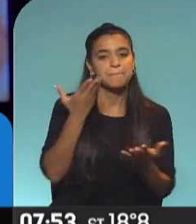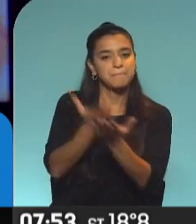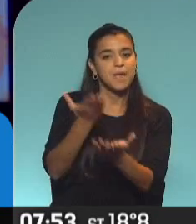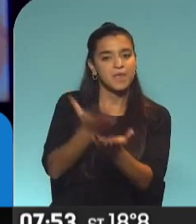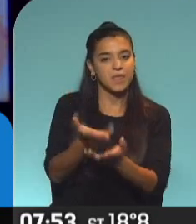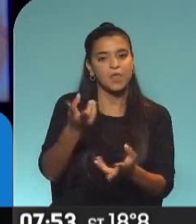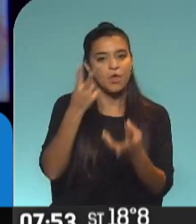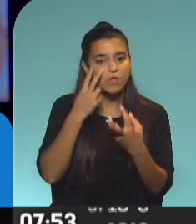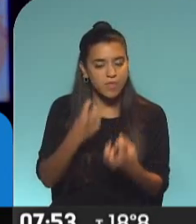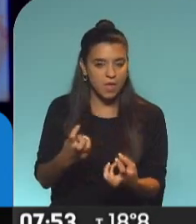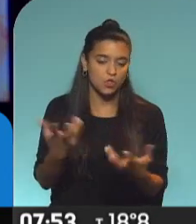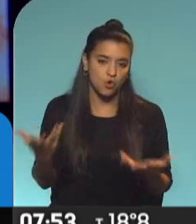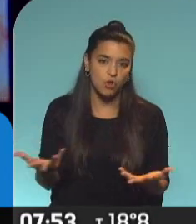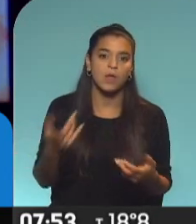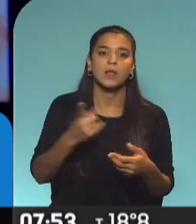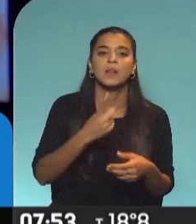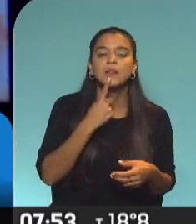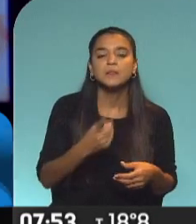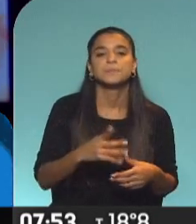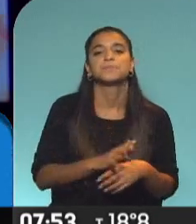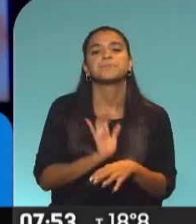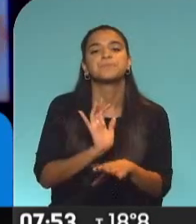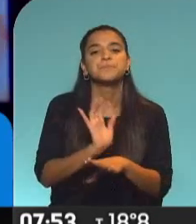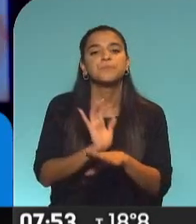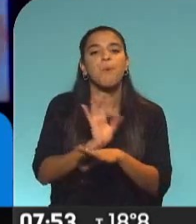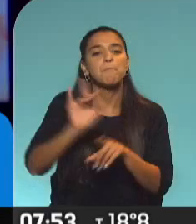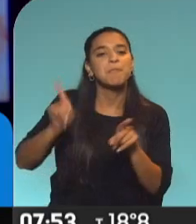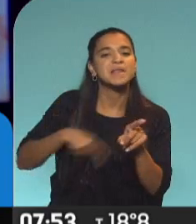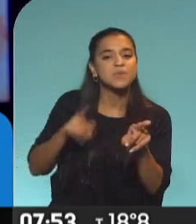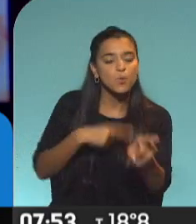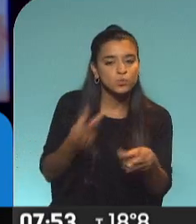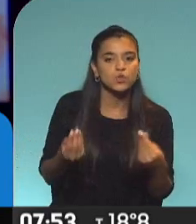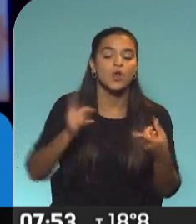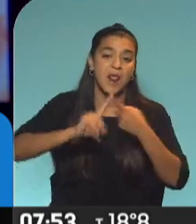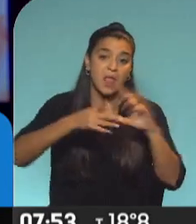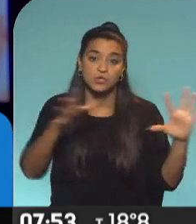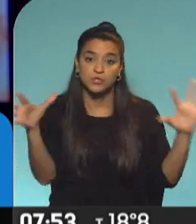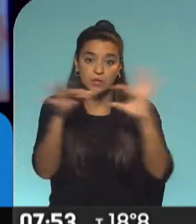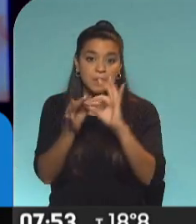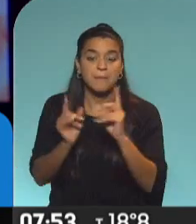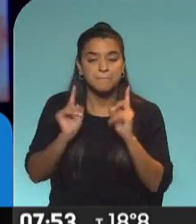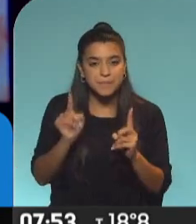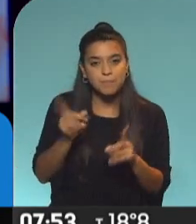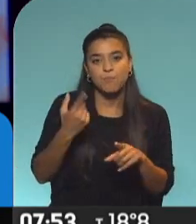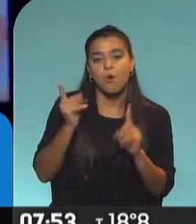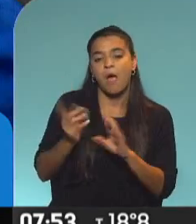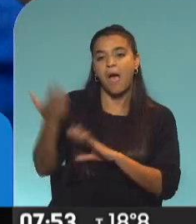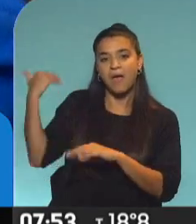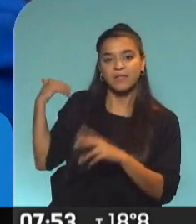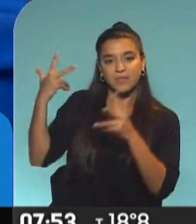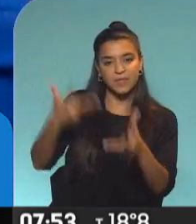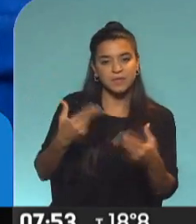de indagatoria por un lado ubicarlo a una especie de persecución relacionada precisamente con esto que vos decís con